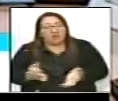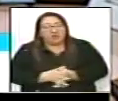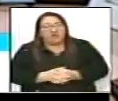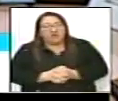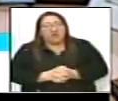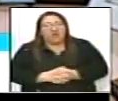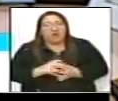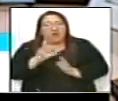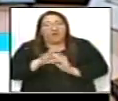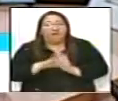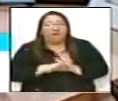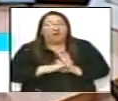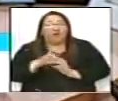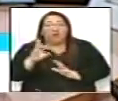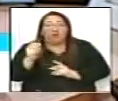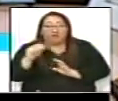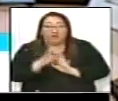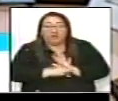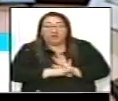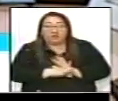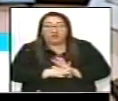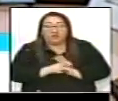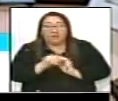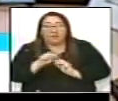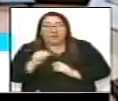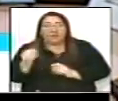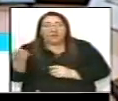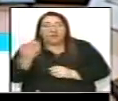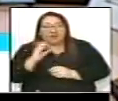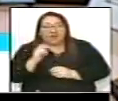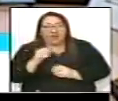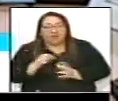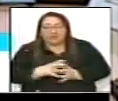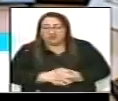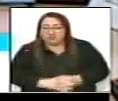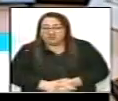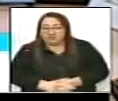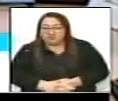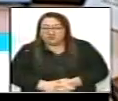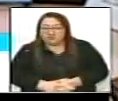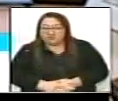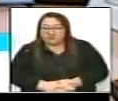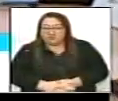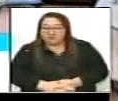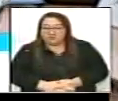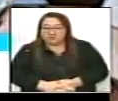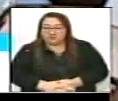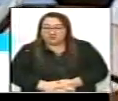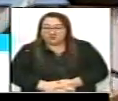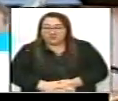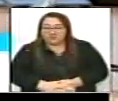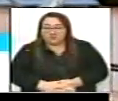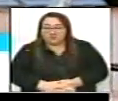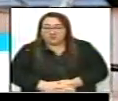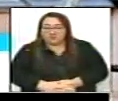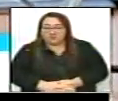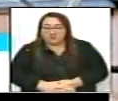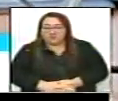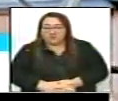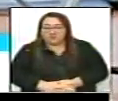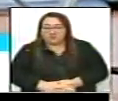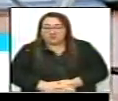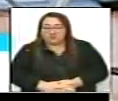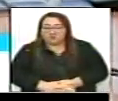los fondos que el MEP paga al préstamo de la CAP, de la Corporación de INE Fomento. Gracias. Para